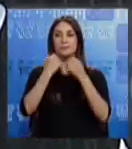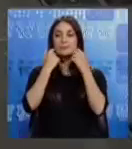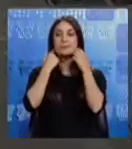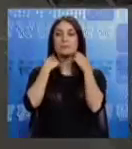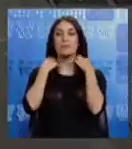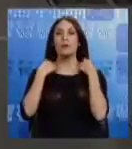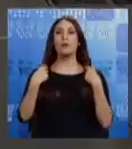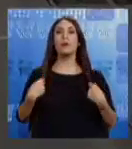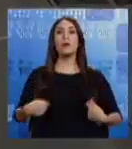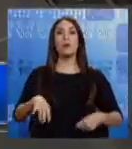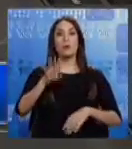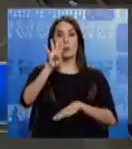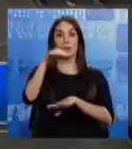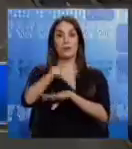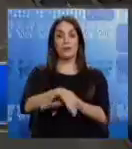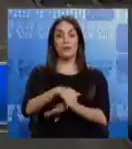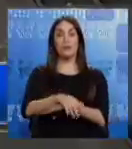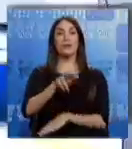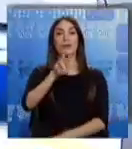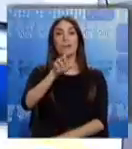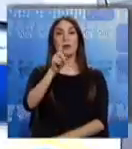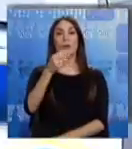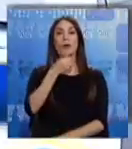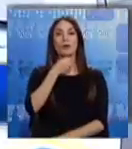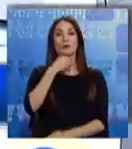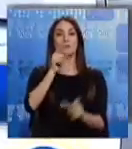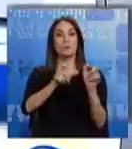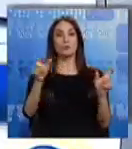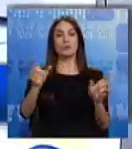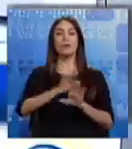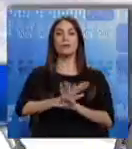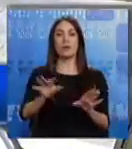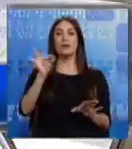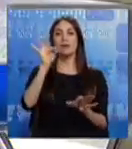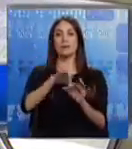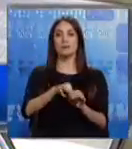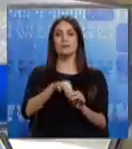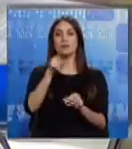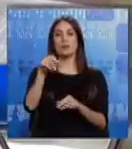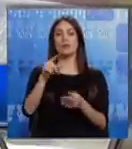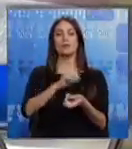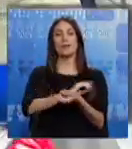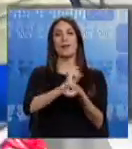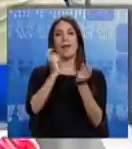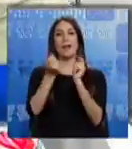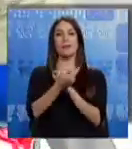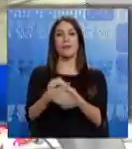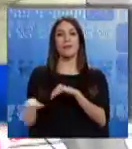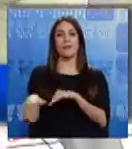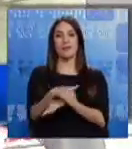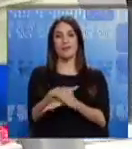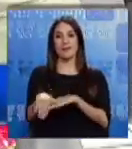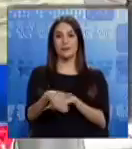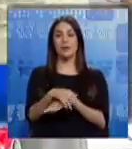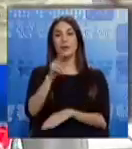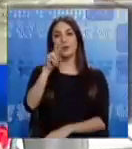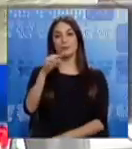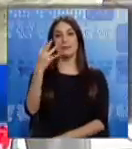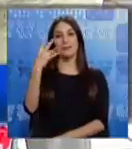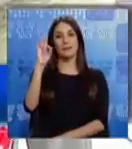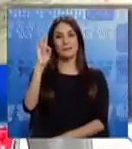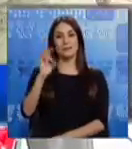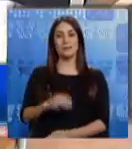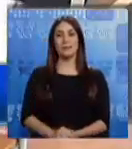Hasta las 16 horas de este miércoles 31 de agosto, los ciudadanos podían realizar su cambio de domicilio para los comicios de febrero de